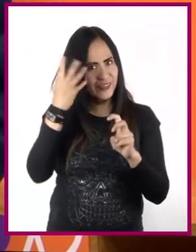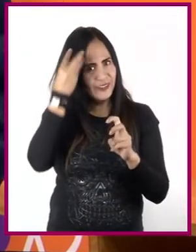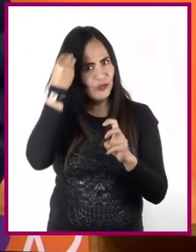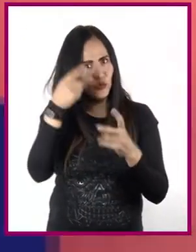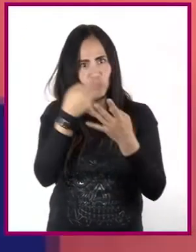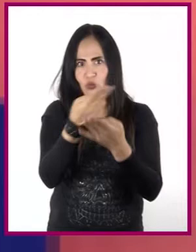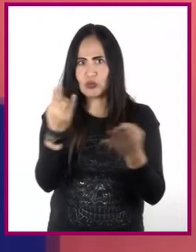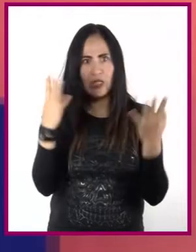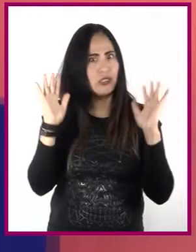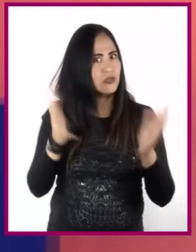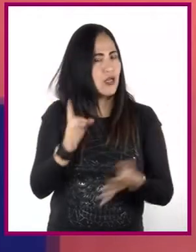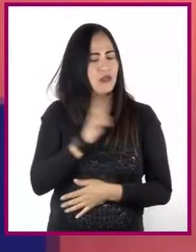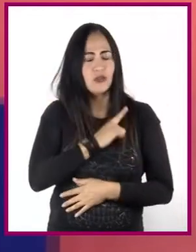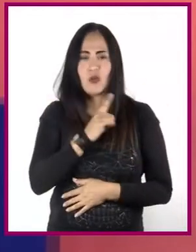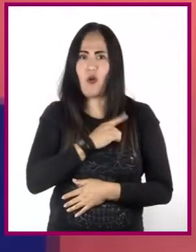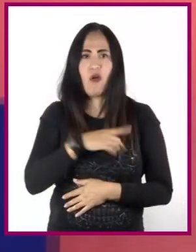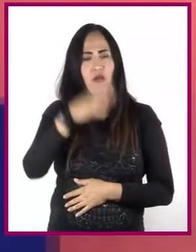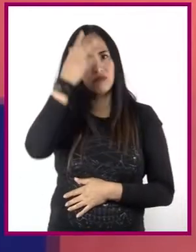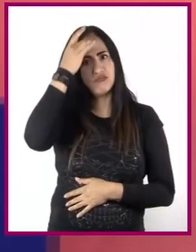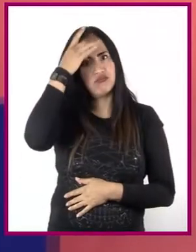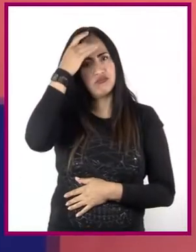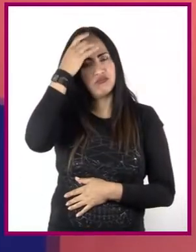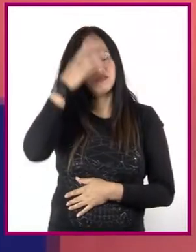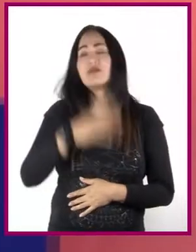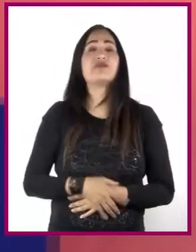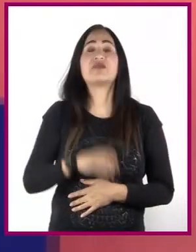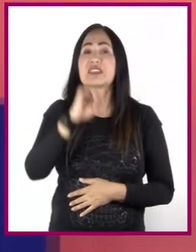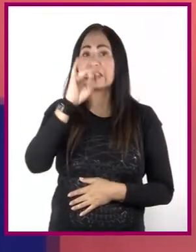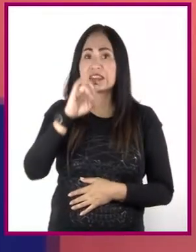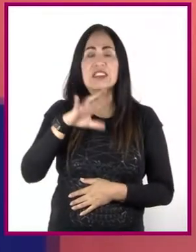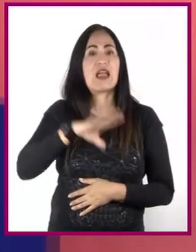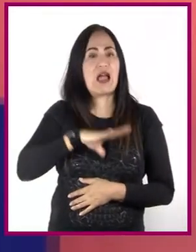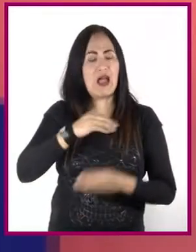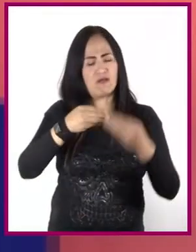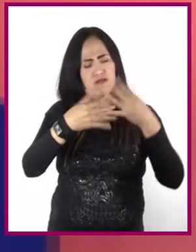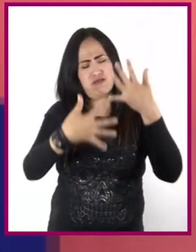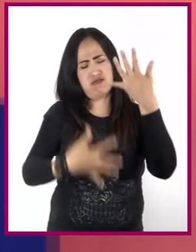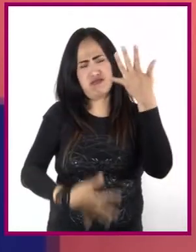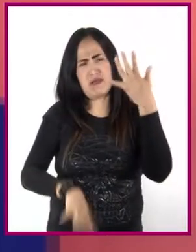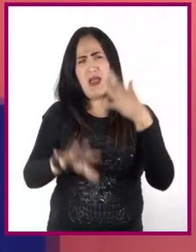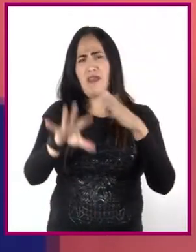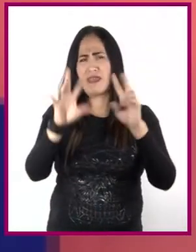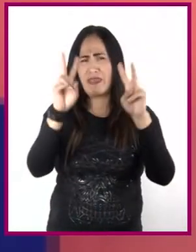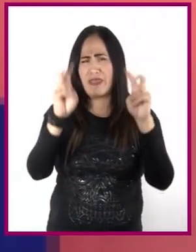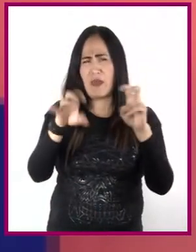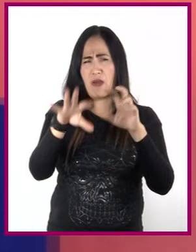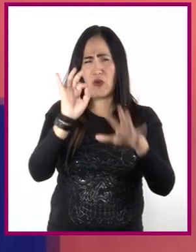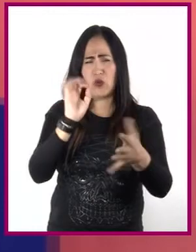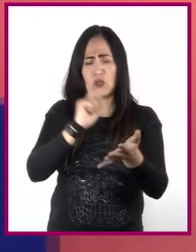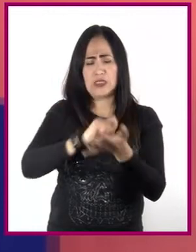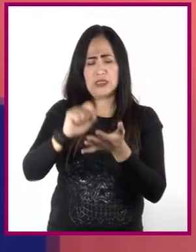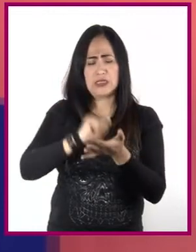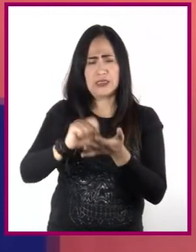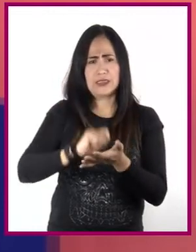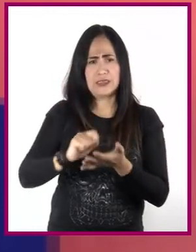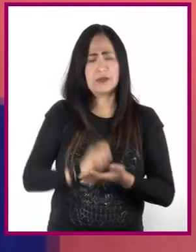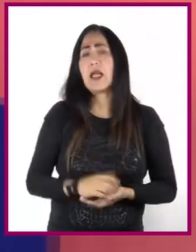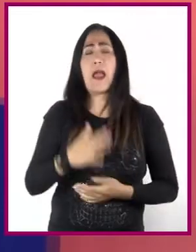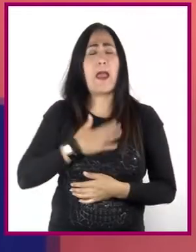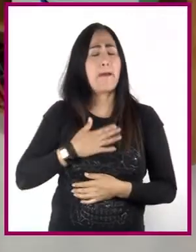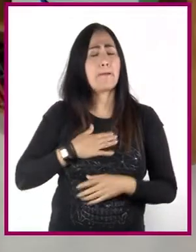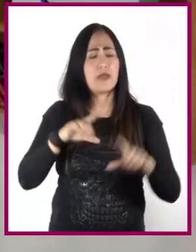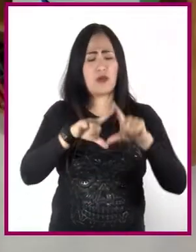forma intuitiva. Me agrada ver la gran cantidad de opciones que tenemos para escribir. Fíjate que a mí me apasiona la